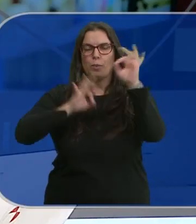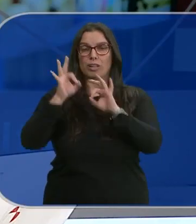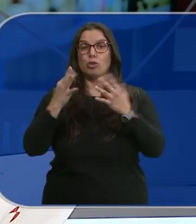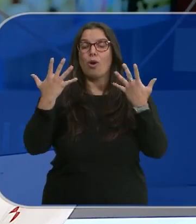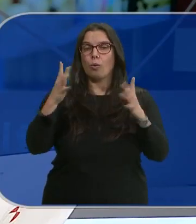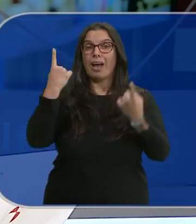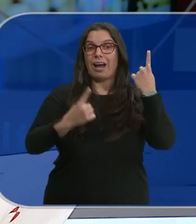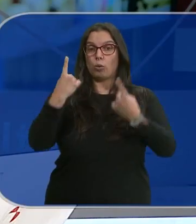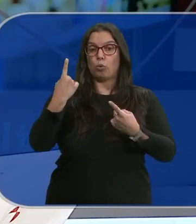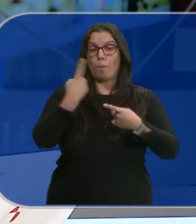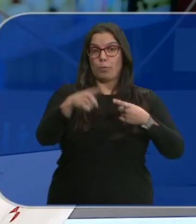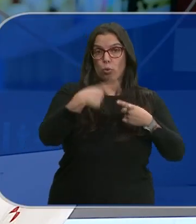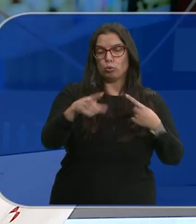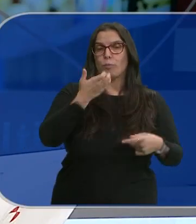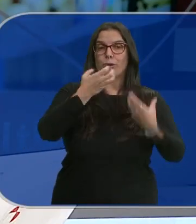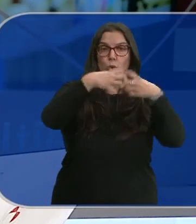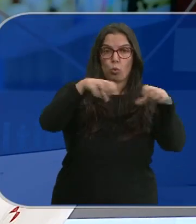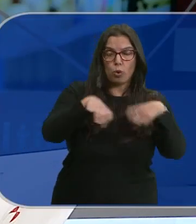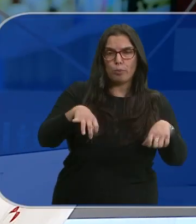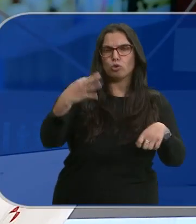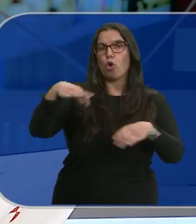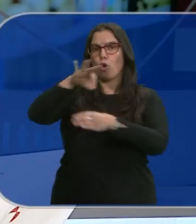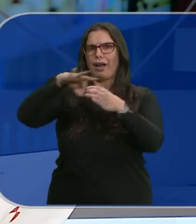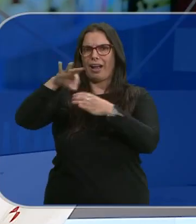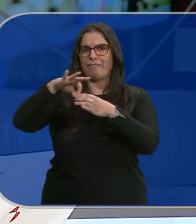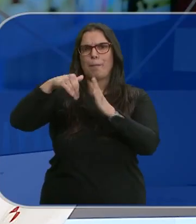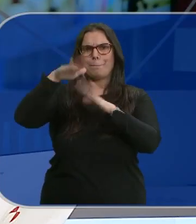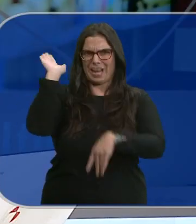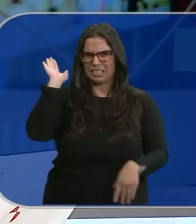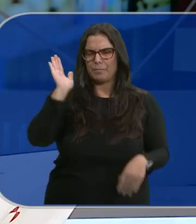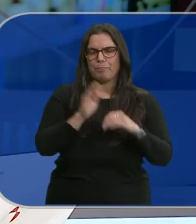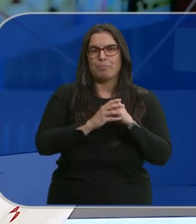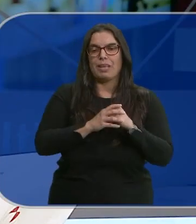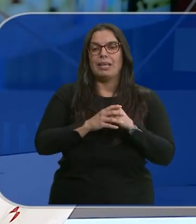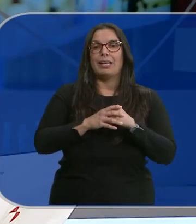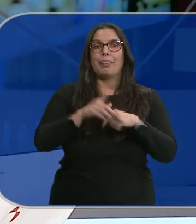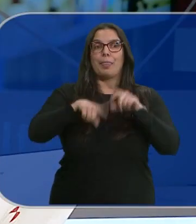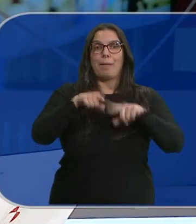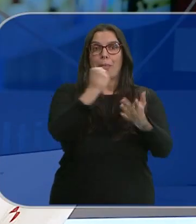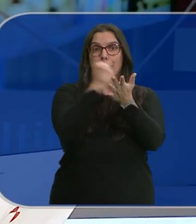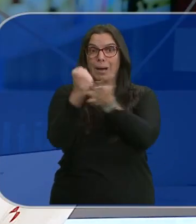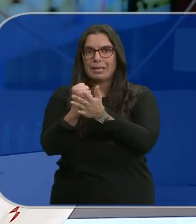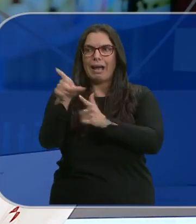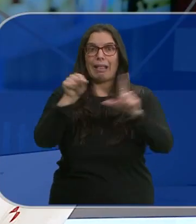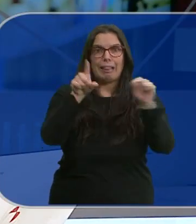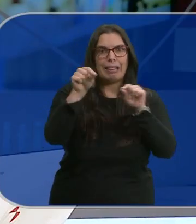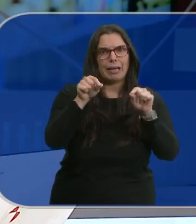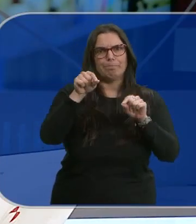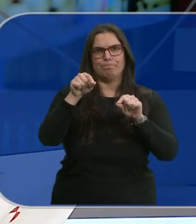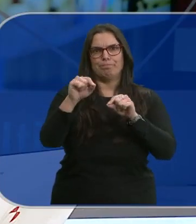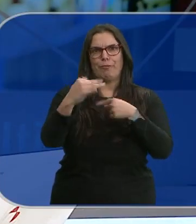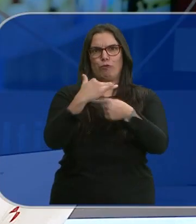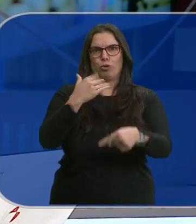algunos productos como los huevos o el café superan ampliamente esas cifras. Elegir bien supermercado se nota y mucho en el bolsillo.